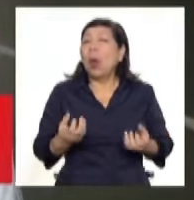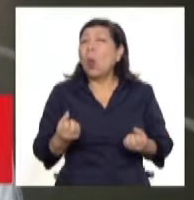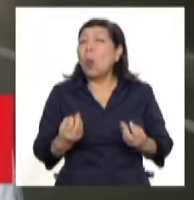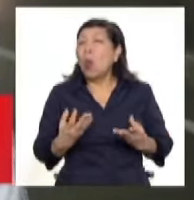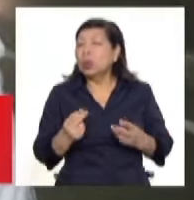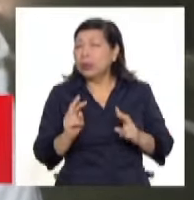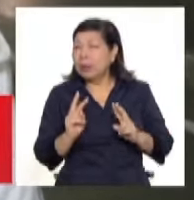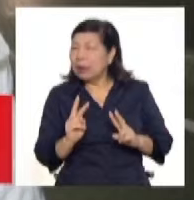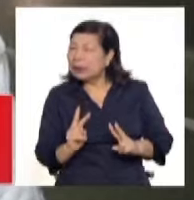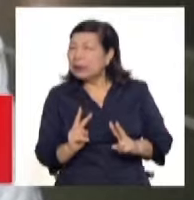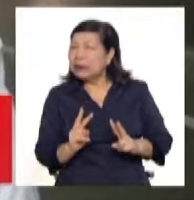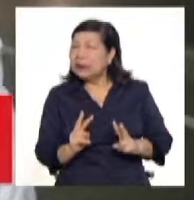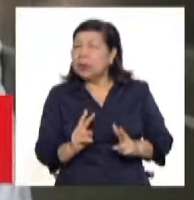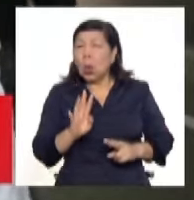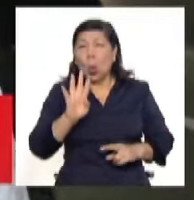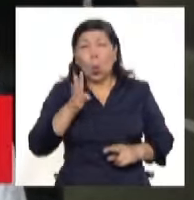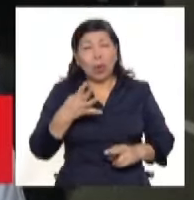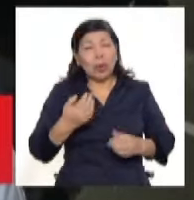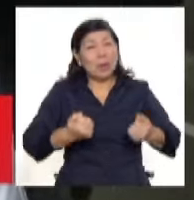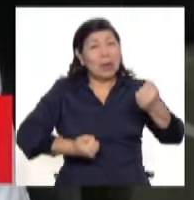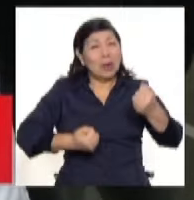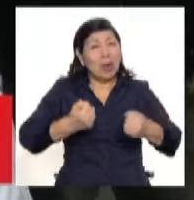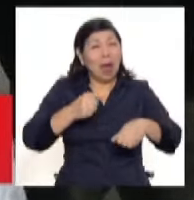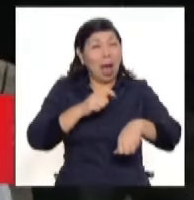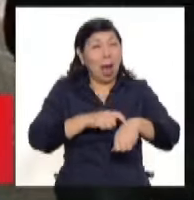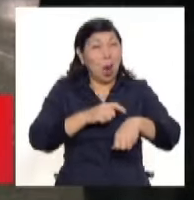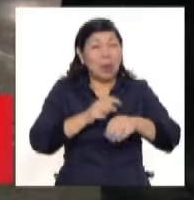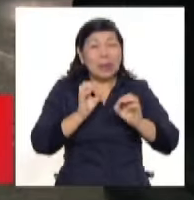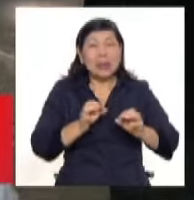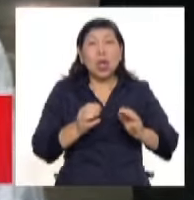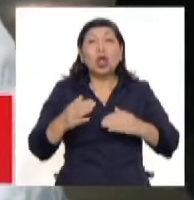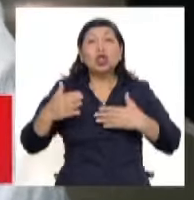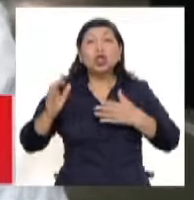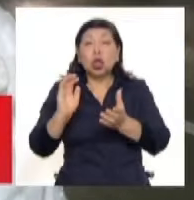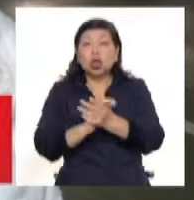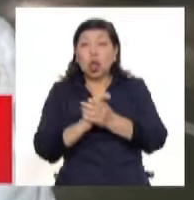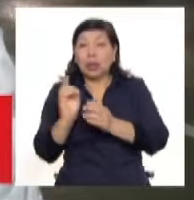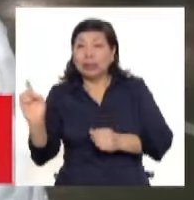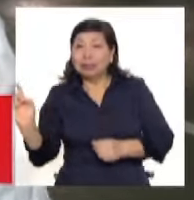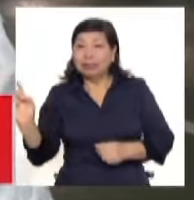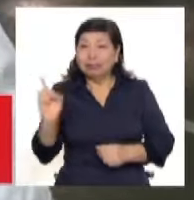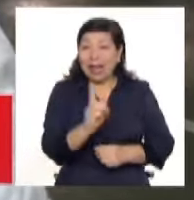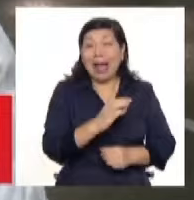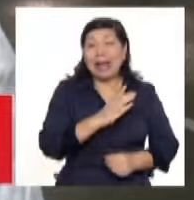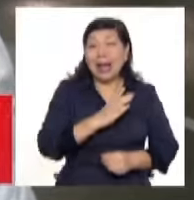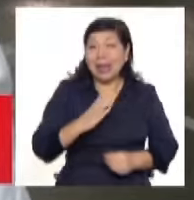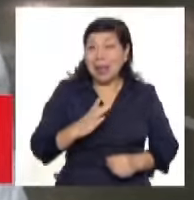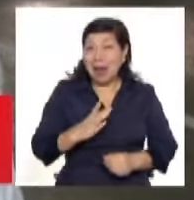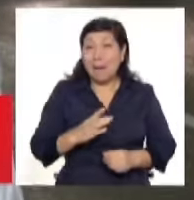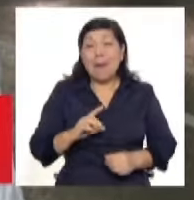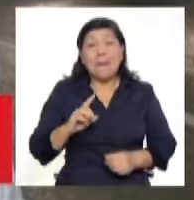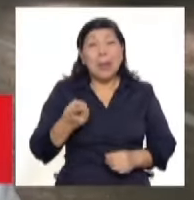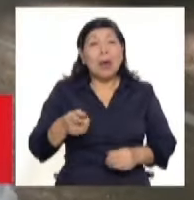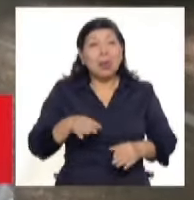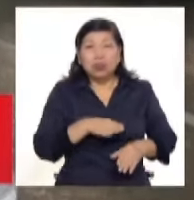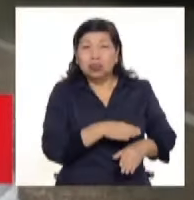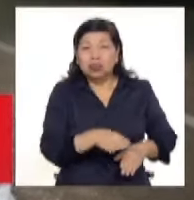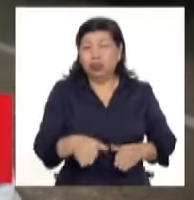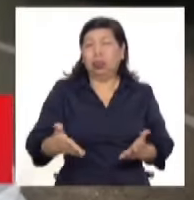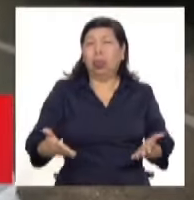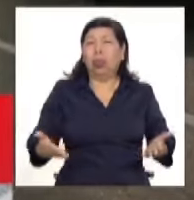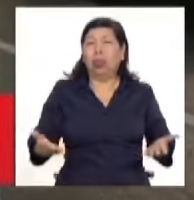contabilización que hemos hecho, cerca de 4.000 unidades en hora punta vienen de Chorrillos en el sentido hacia el Callao. Y cerca de 1.000 bajan por